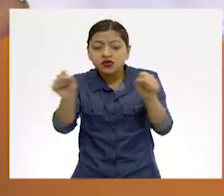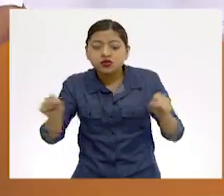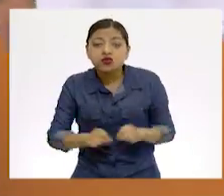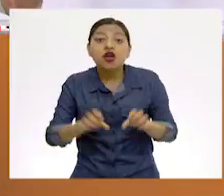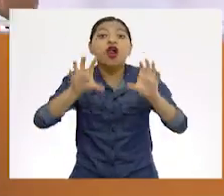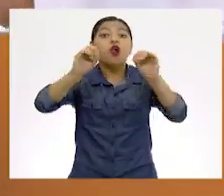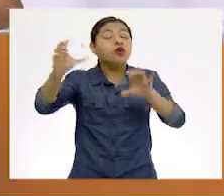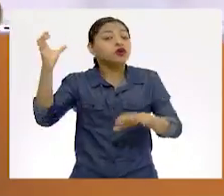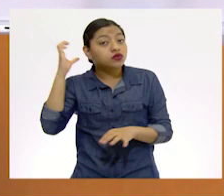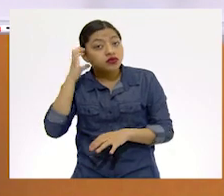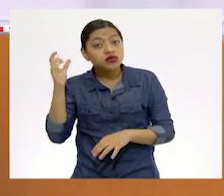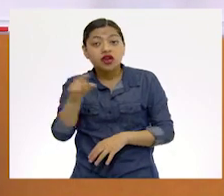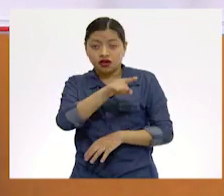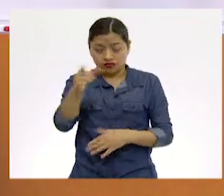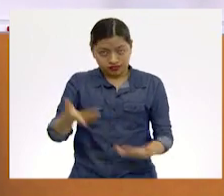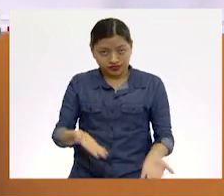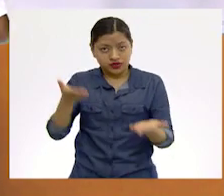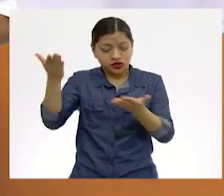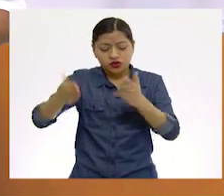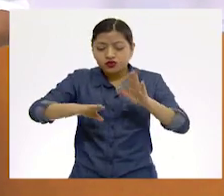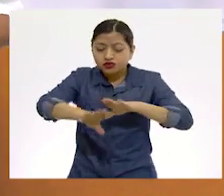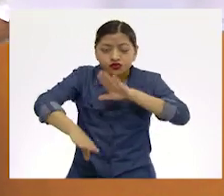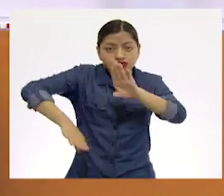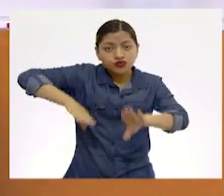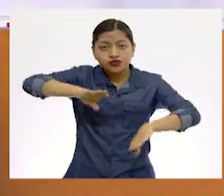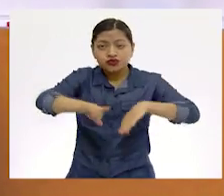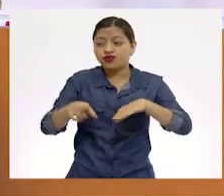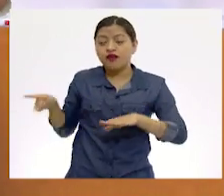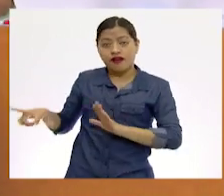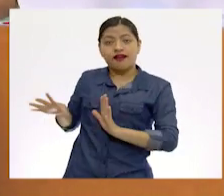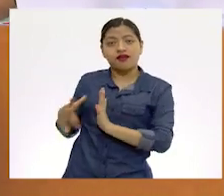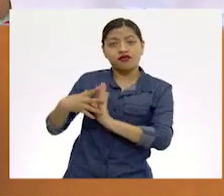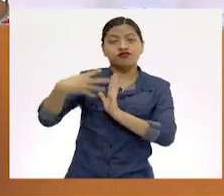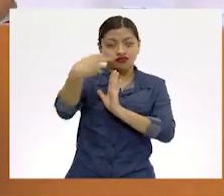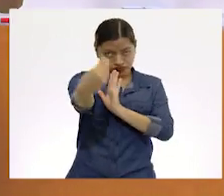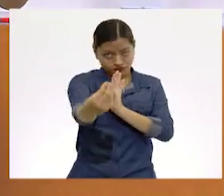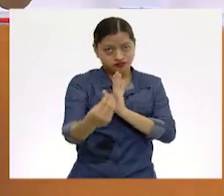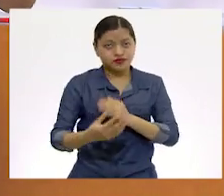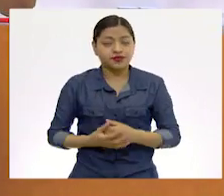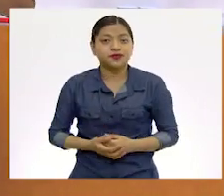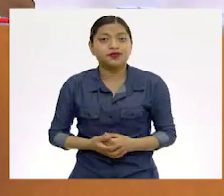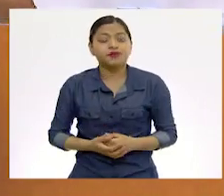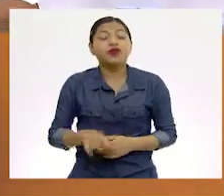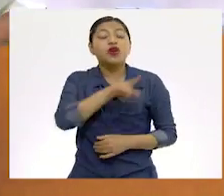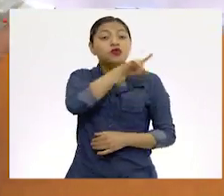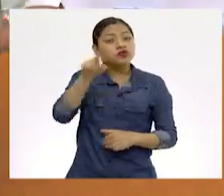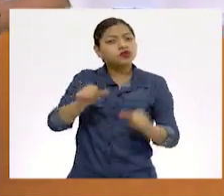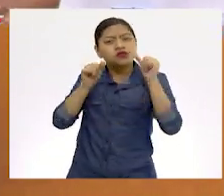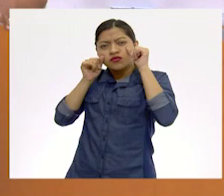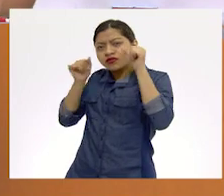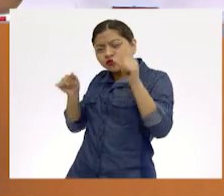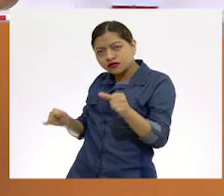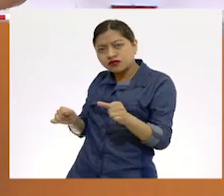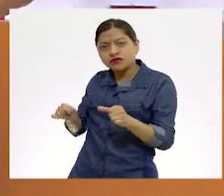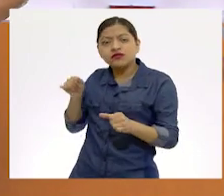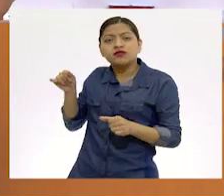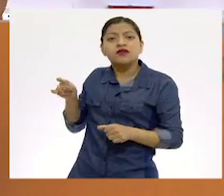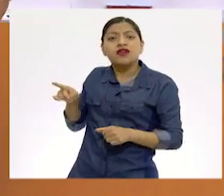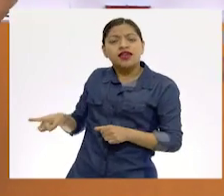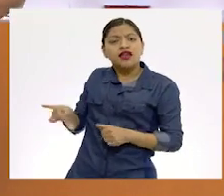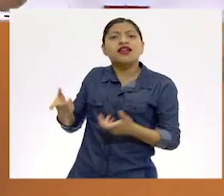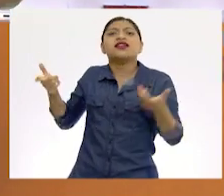su cama y pueden hacer los mismos movimientos que hizo Eric. Muy bien. Si ustedes pusieron atención, Eric